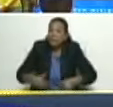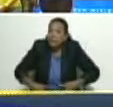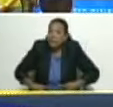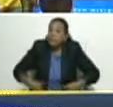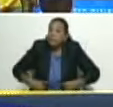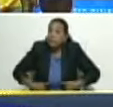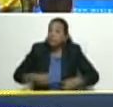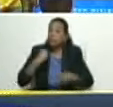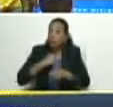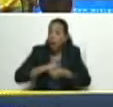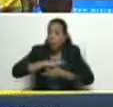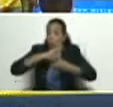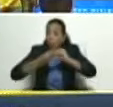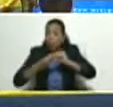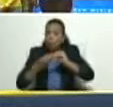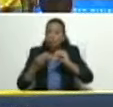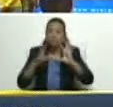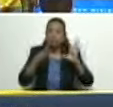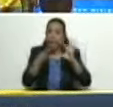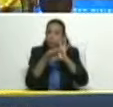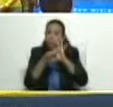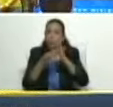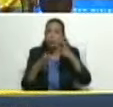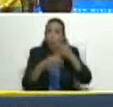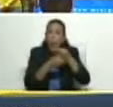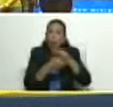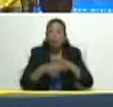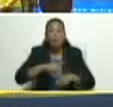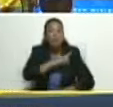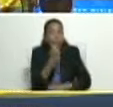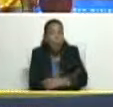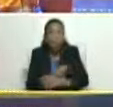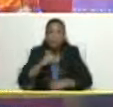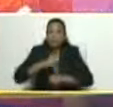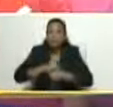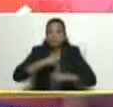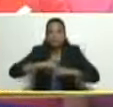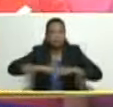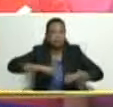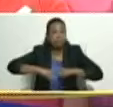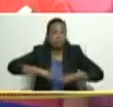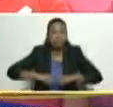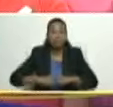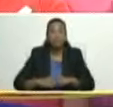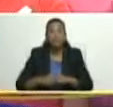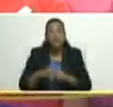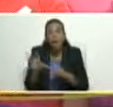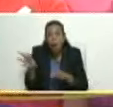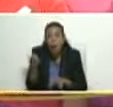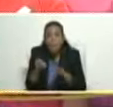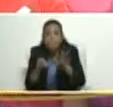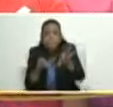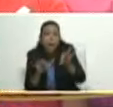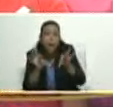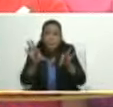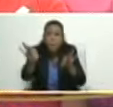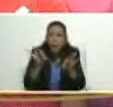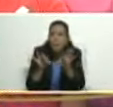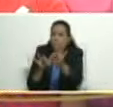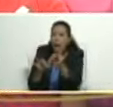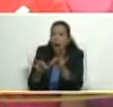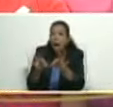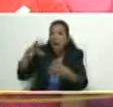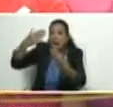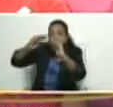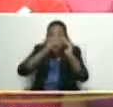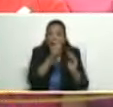articular, dinamizar, con mucha fuerza, ir uniendo las grandes visiones de nueva